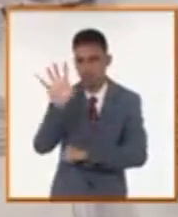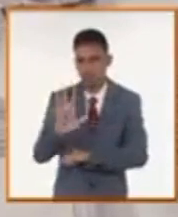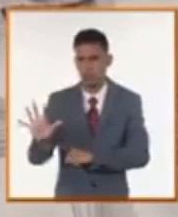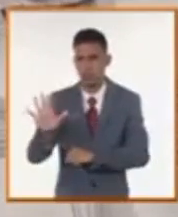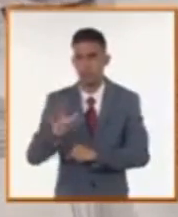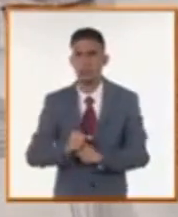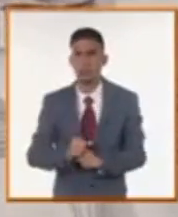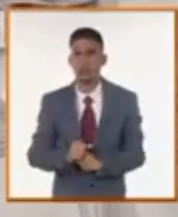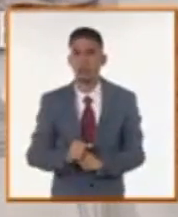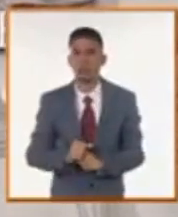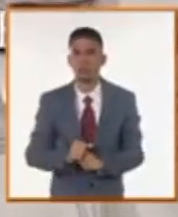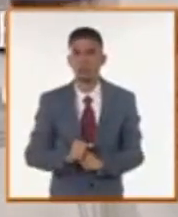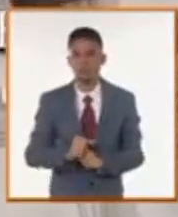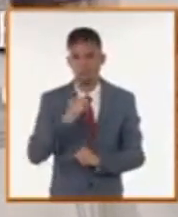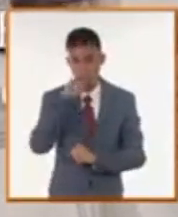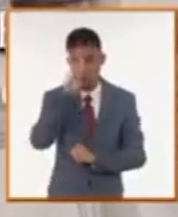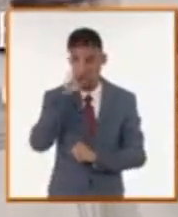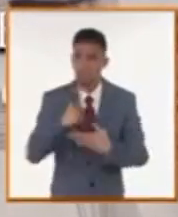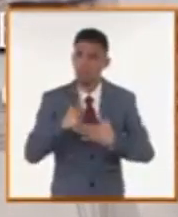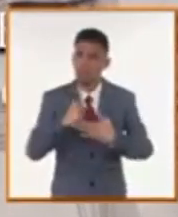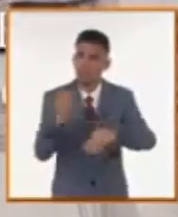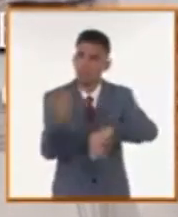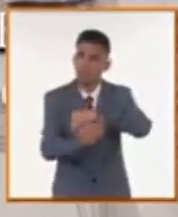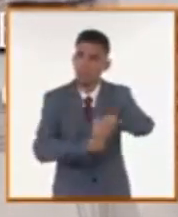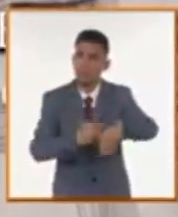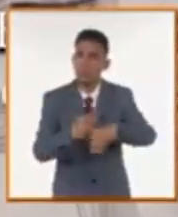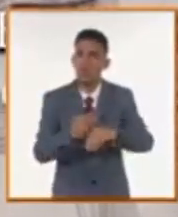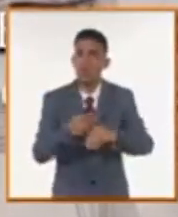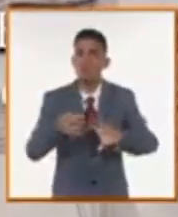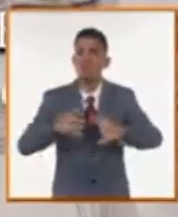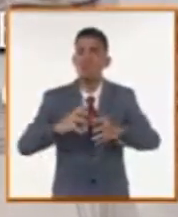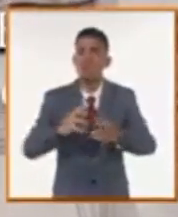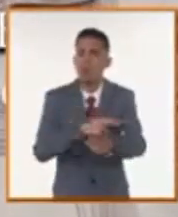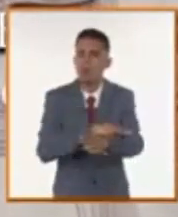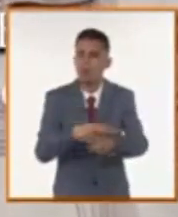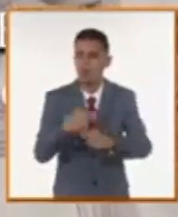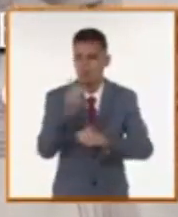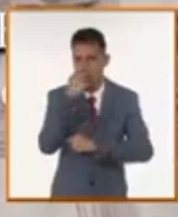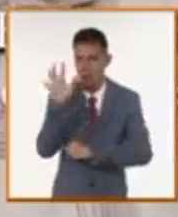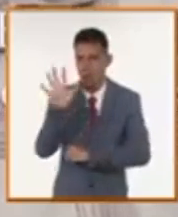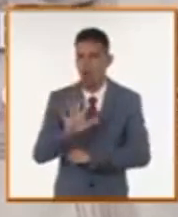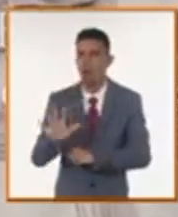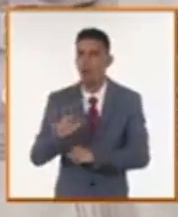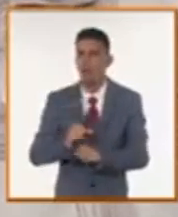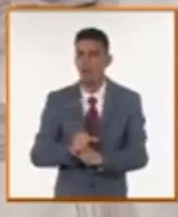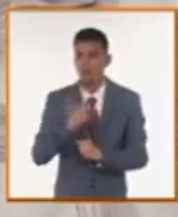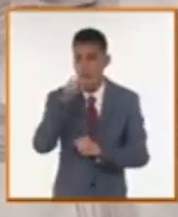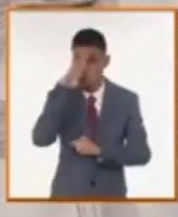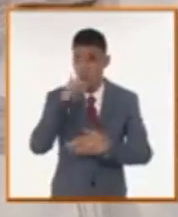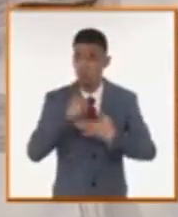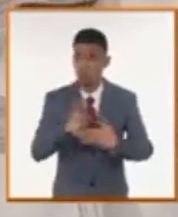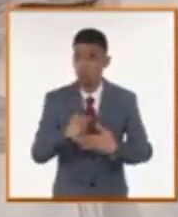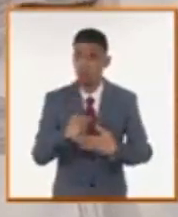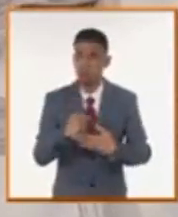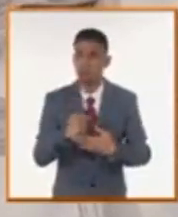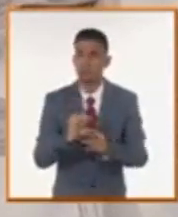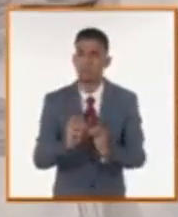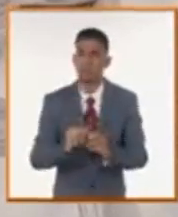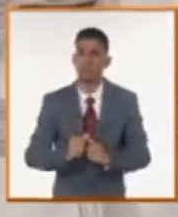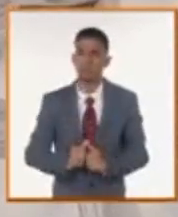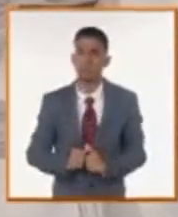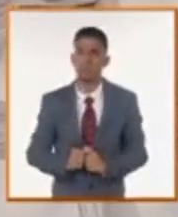Cuba ayudó a cambiar el curso de la historia en África Austral a pesar de los esfuerzos enconados de